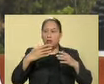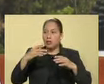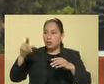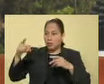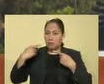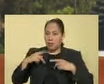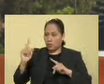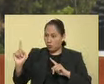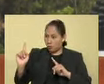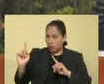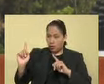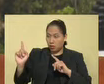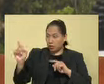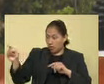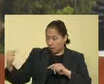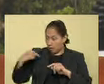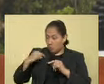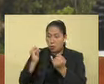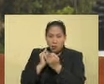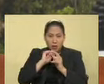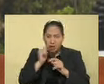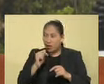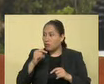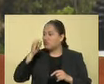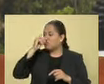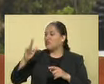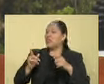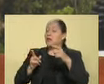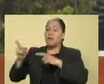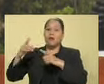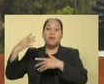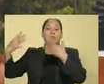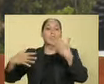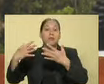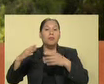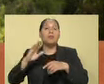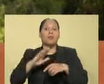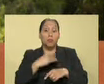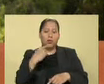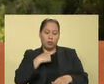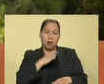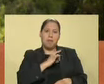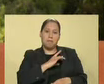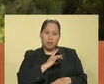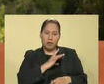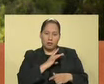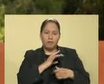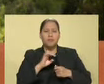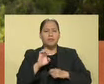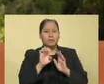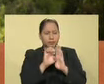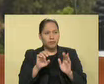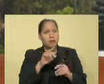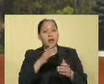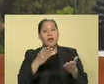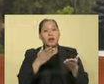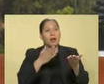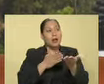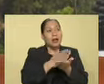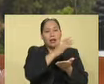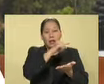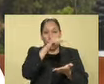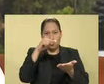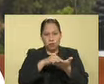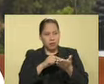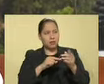que no es igual a ti? Por miedo. Por miedo, exactamente. Ay, sí, Si tú llegas a un lugar donde